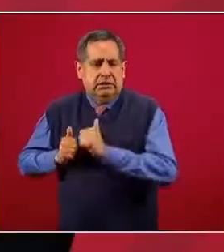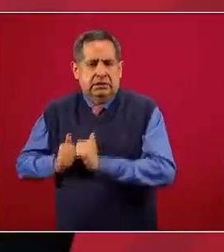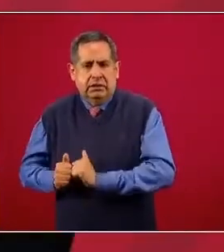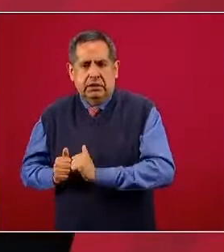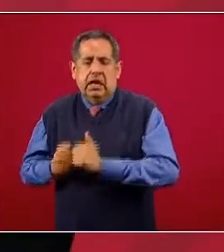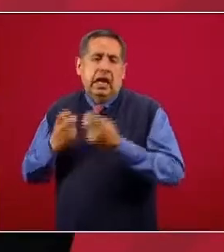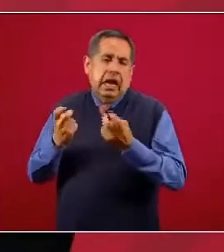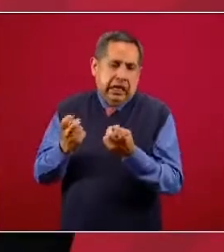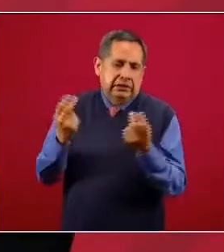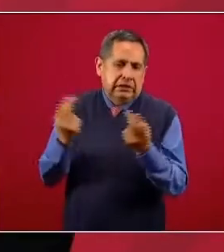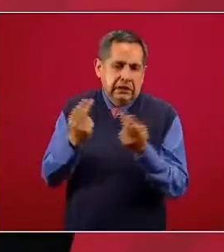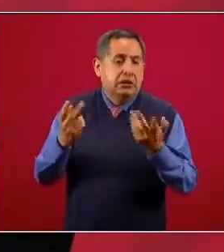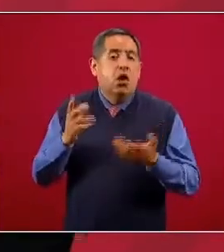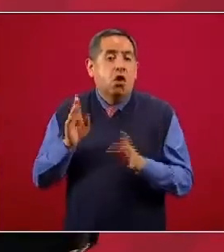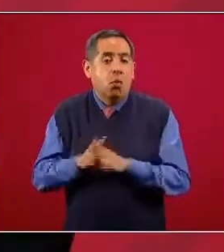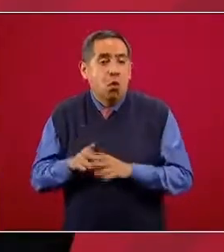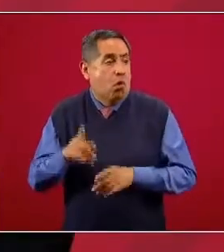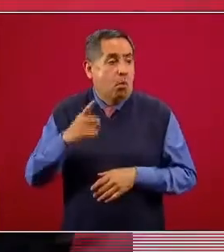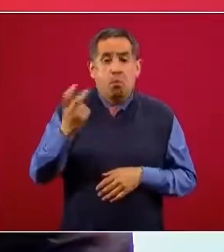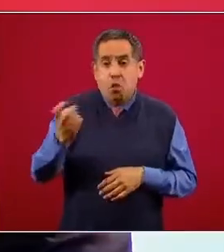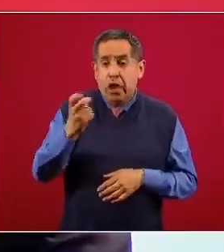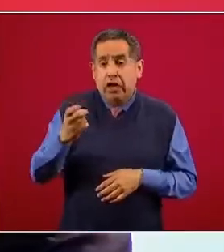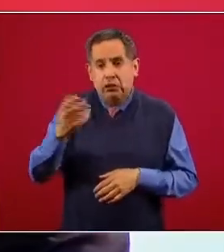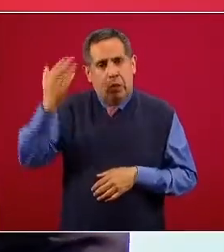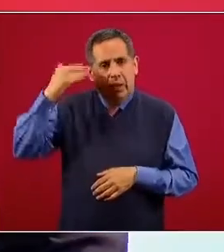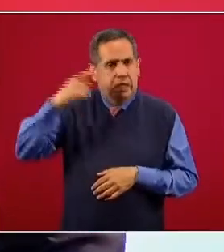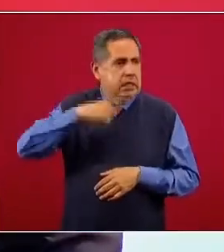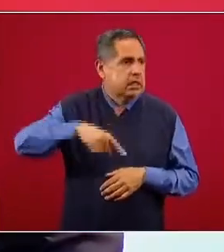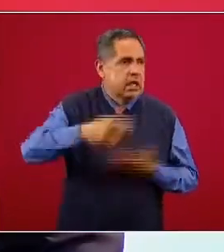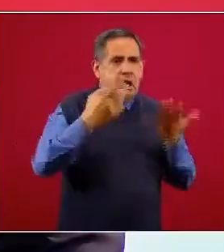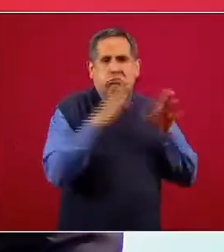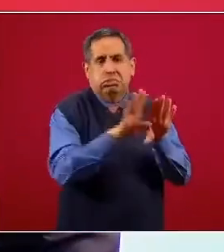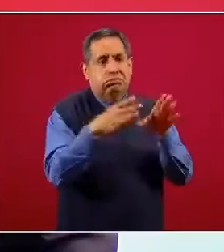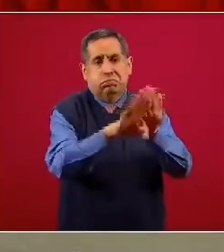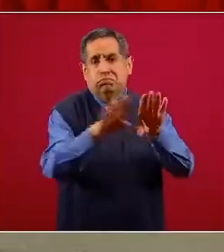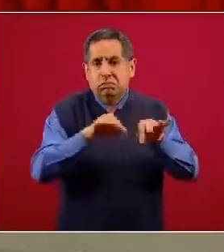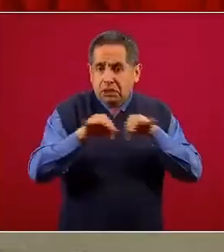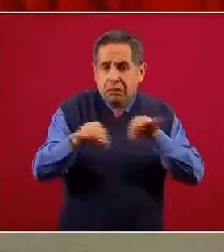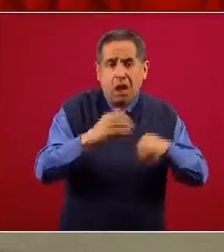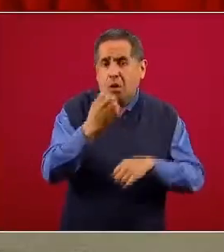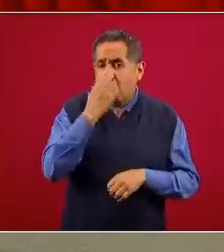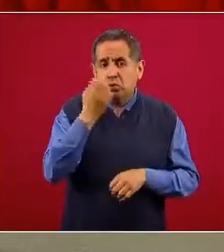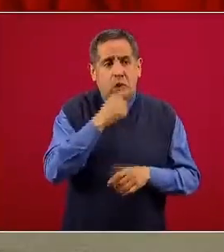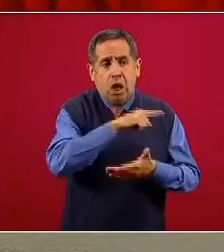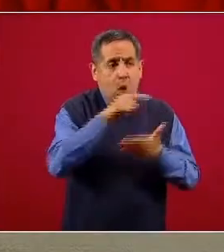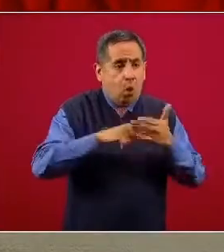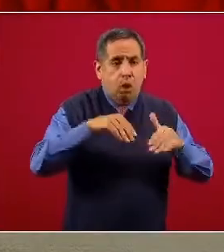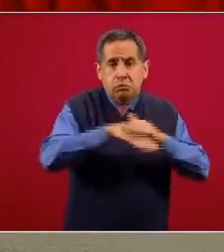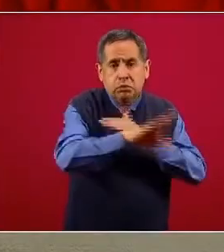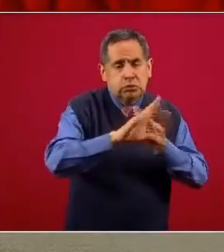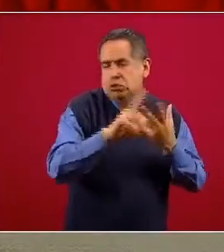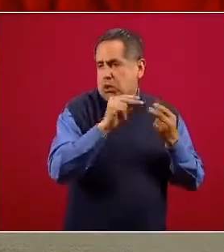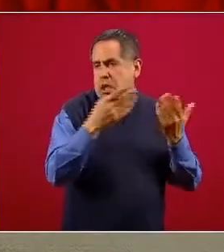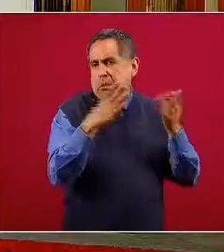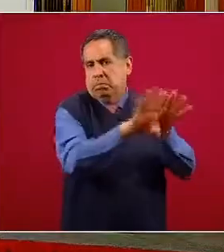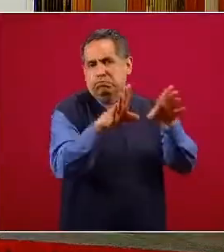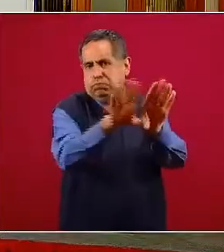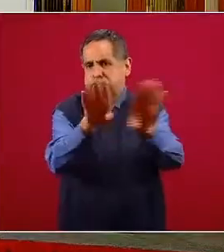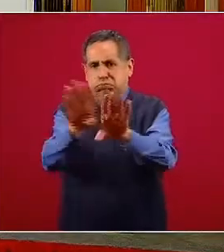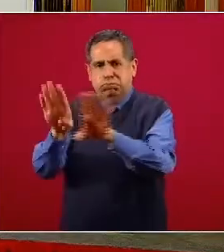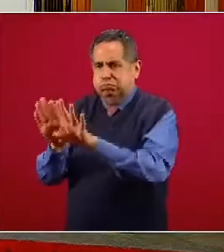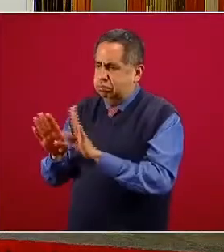lograrlo se suspenden o se han suspendido temporalmente trabajos, escuelas y el acceso a sitios públicos de